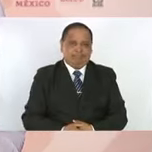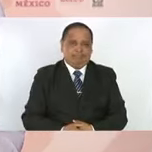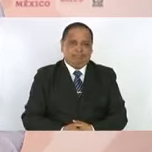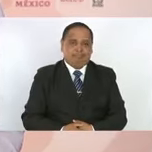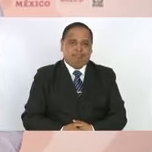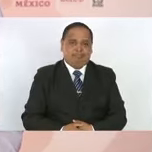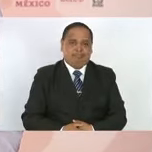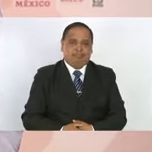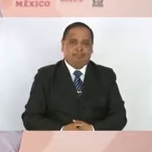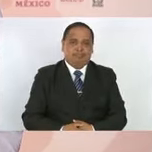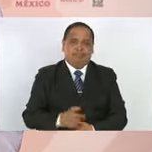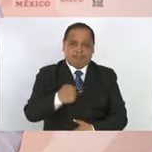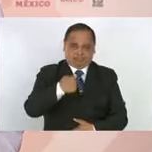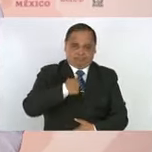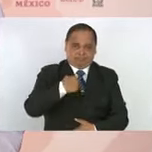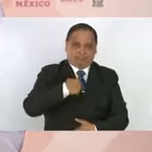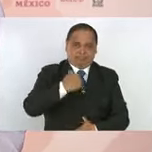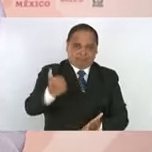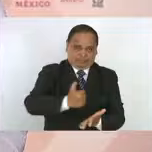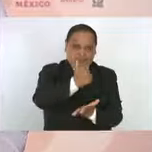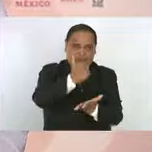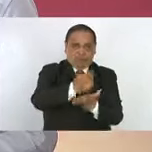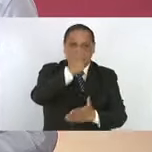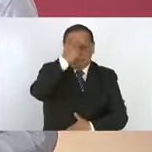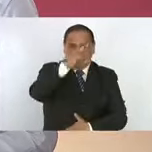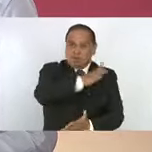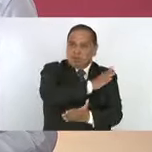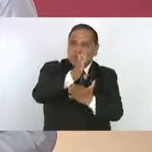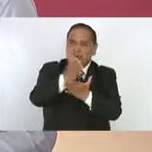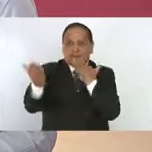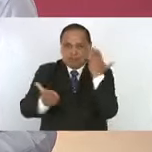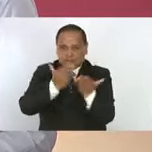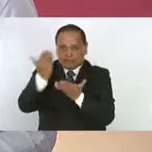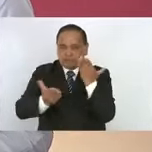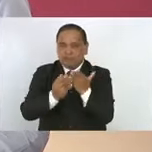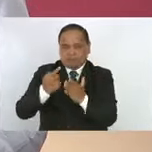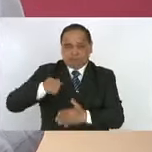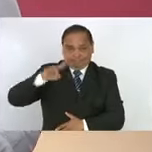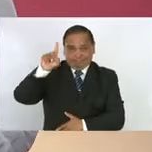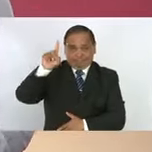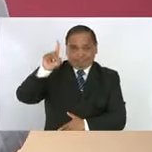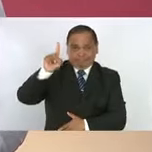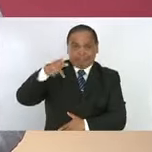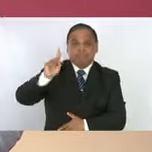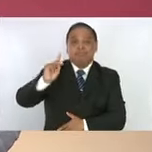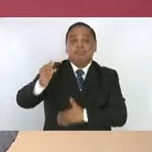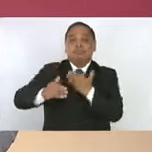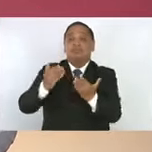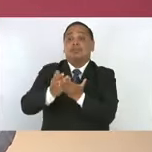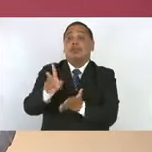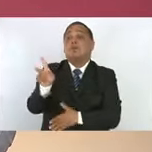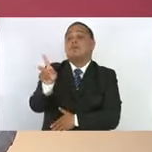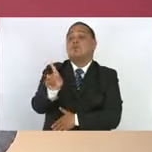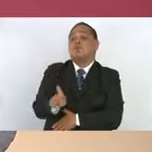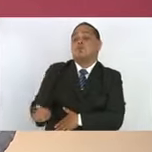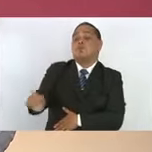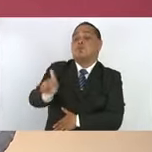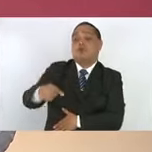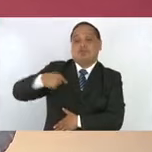ir a estudiar a la Ciudad de México, de mi pueblo